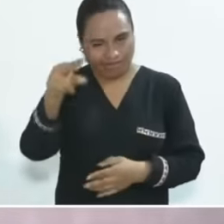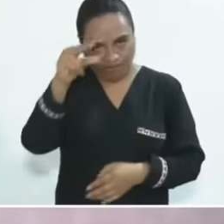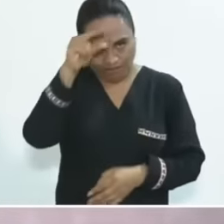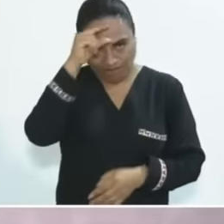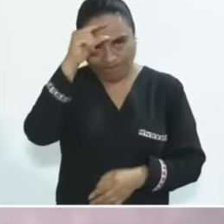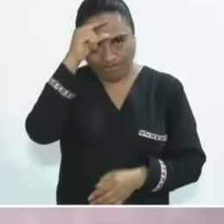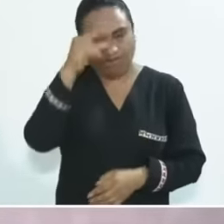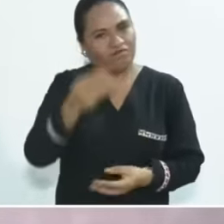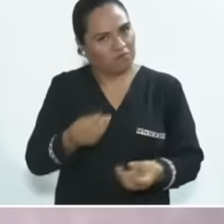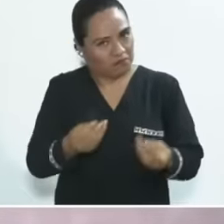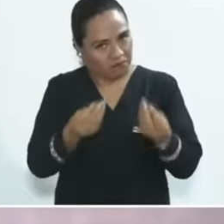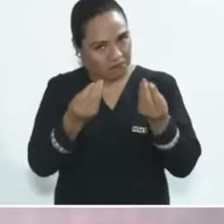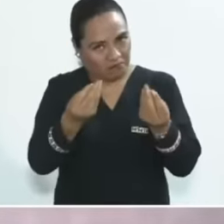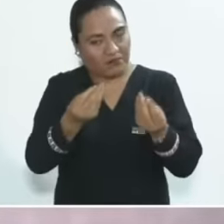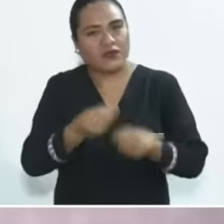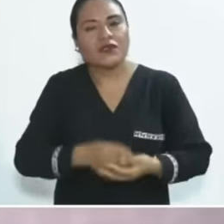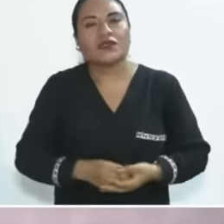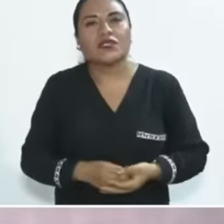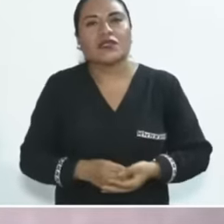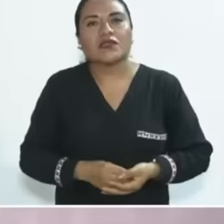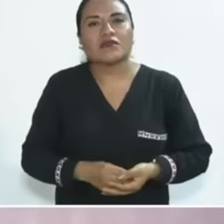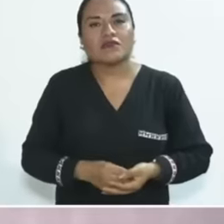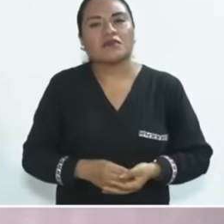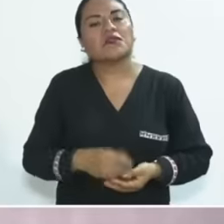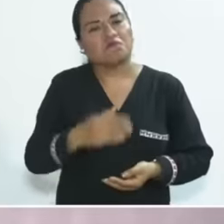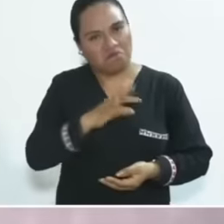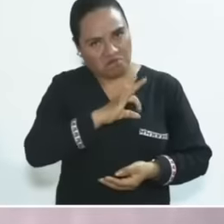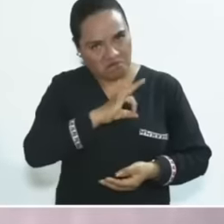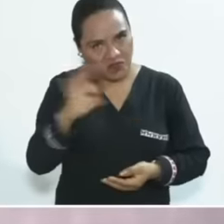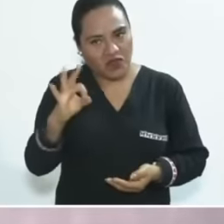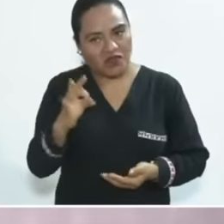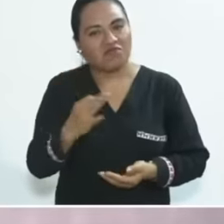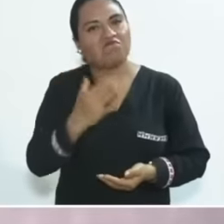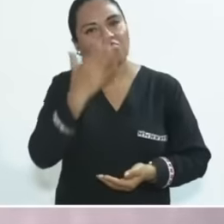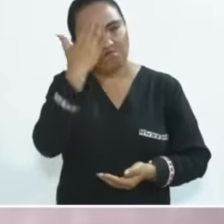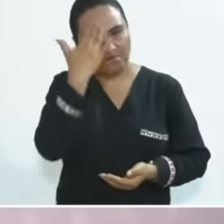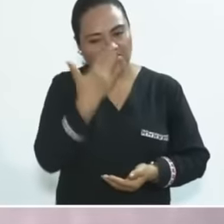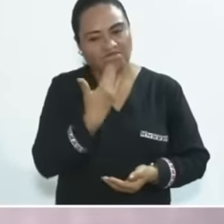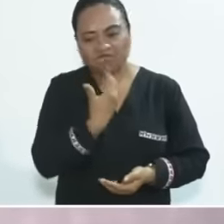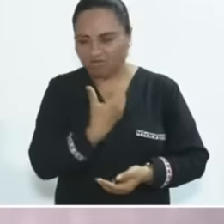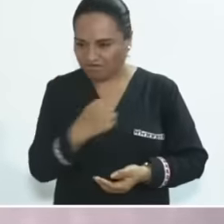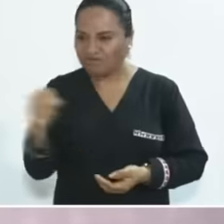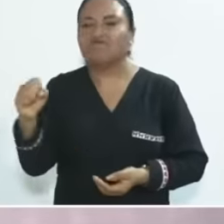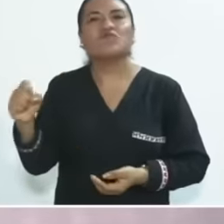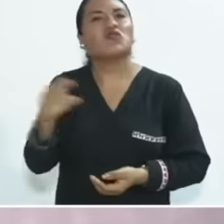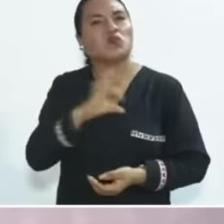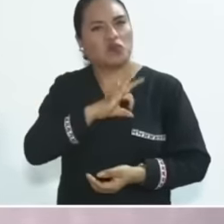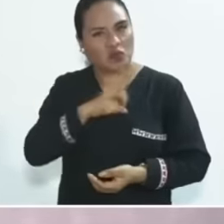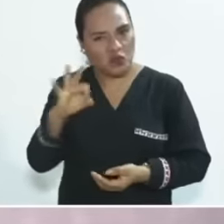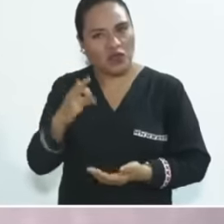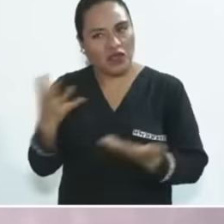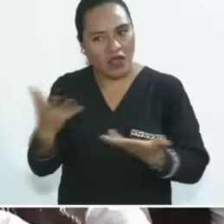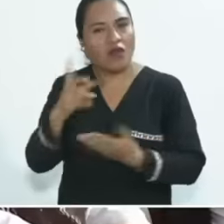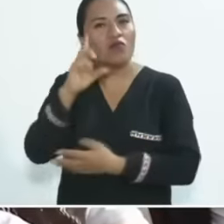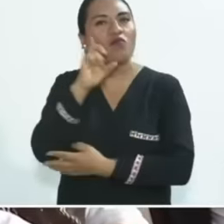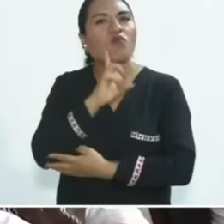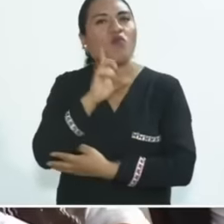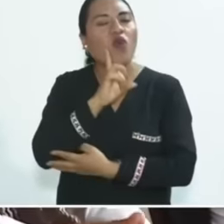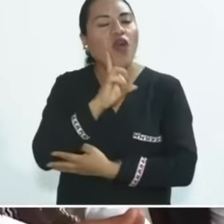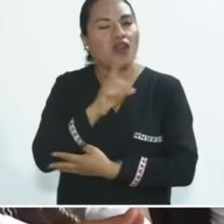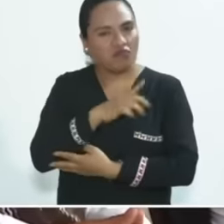inteligente, mucho, muy capaz. Es una mujer con